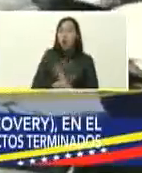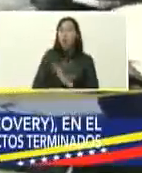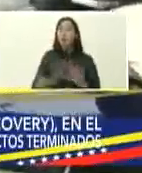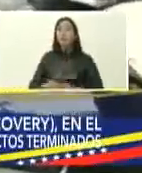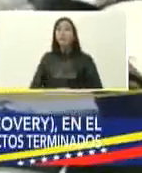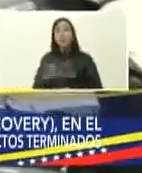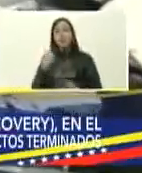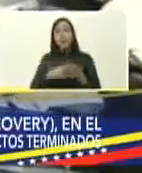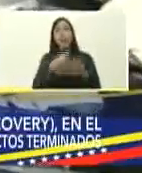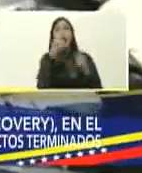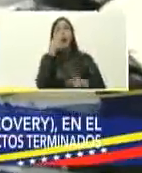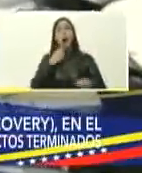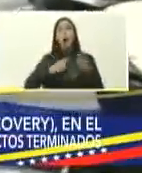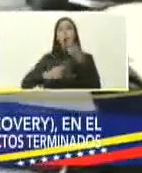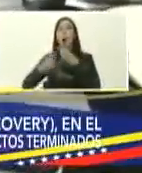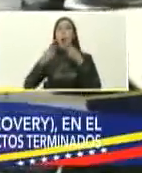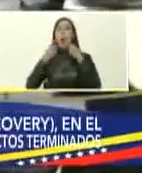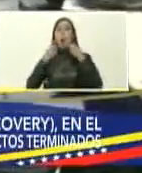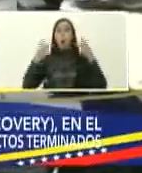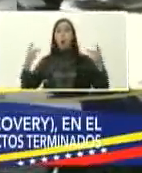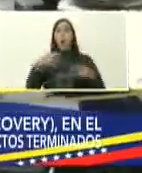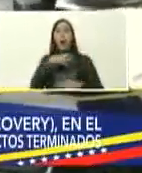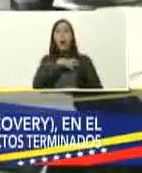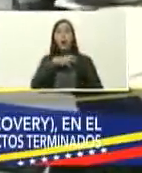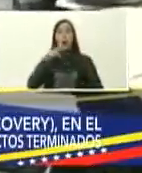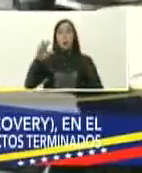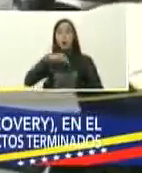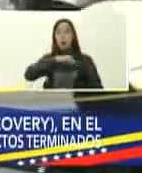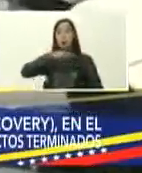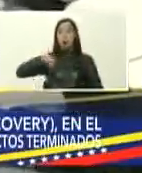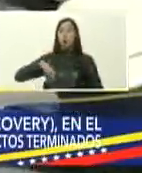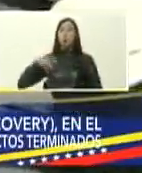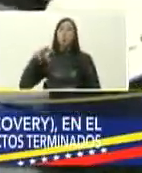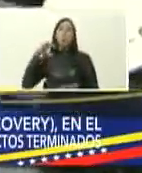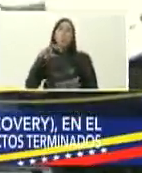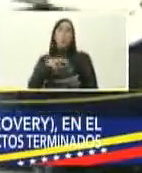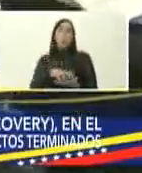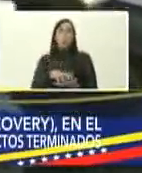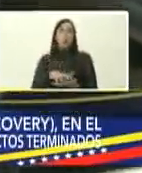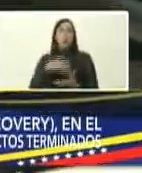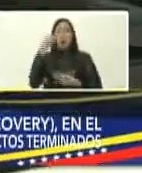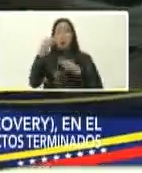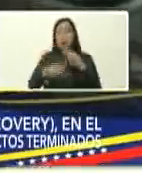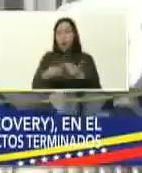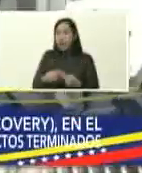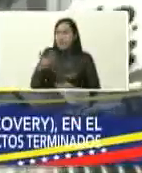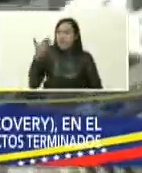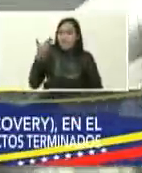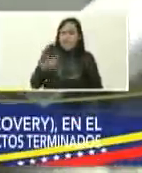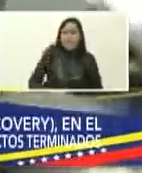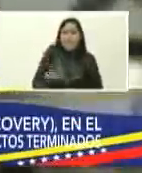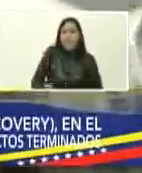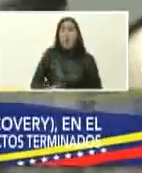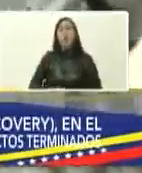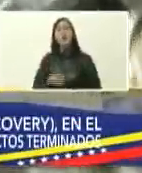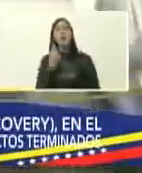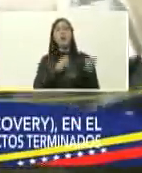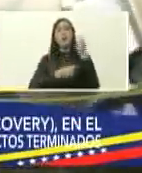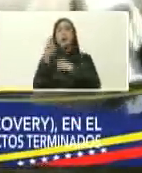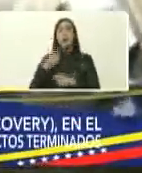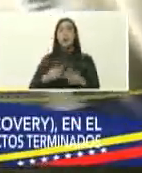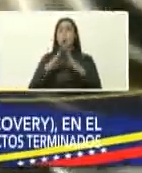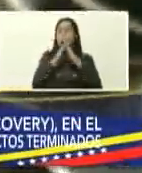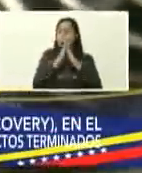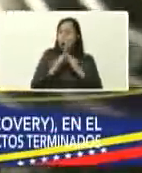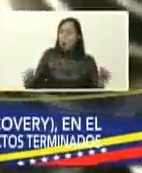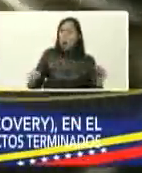las compras públicas y soberanas de nuestro Estado, ha sido una fuente importante de financiamiento para todo